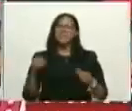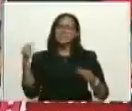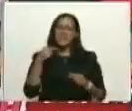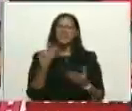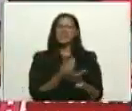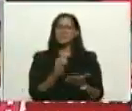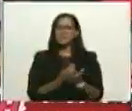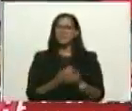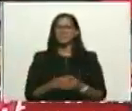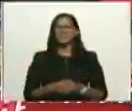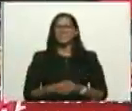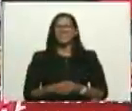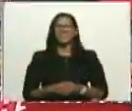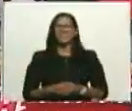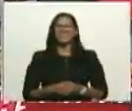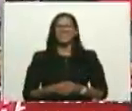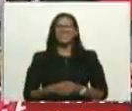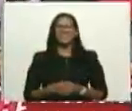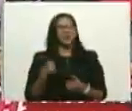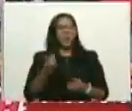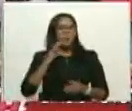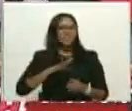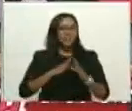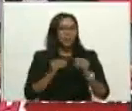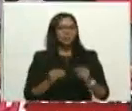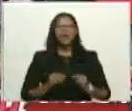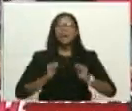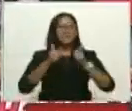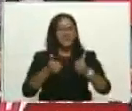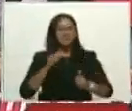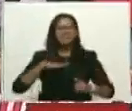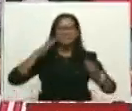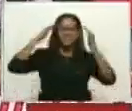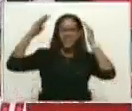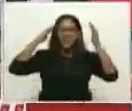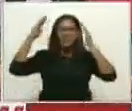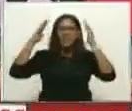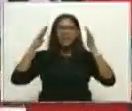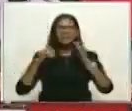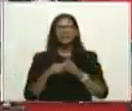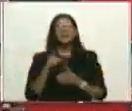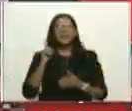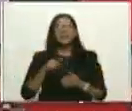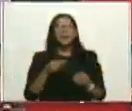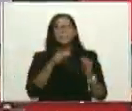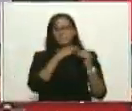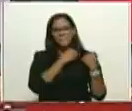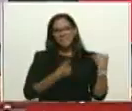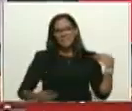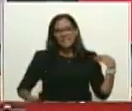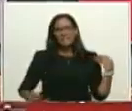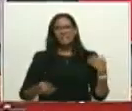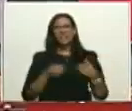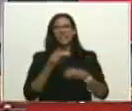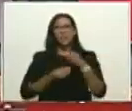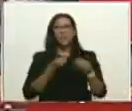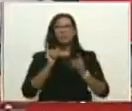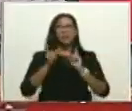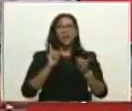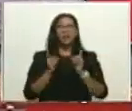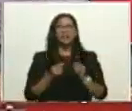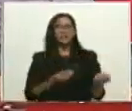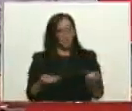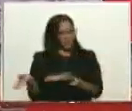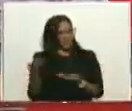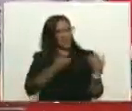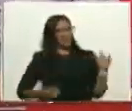cosa? ¿Ah? No, empezando ahorita, empezando, estaba saludándolo. Además, presidente, que usted sabe que habíamos hecho algunos programas. Bienvenido,